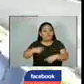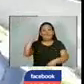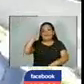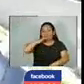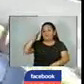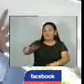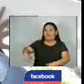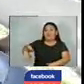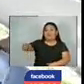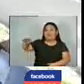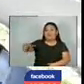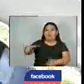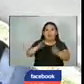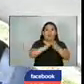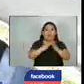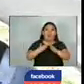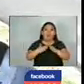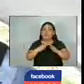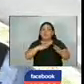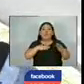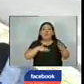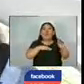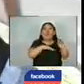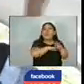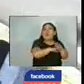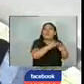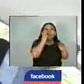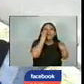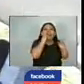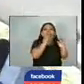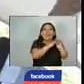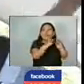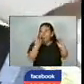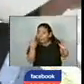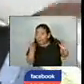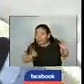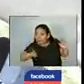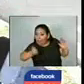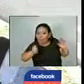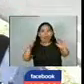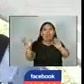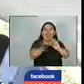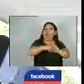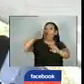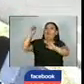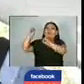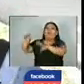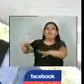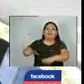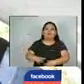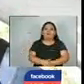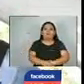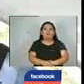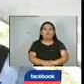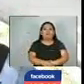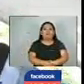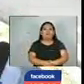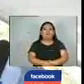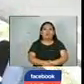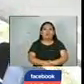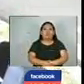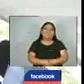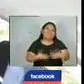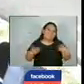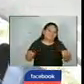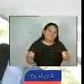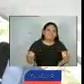Se acumula la basura, porque los vecinos en vez de tenerla guardadita y sacarla hasta que pase el camión, la vienen a dejar a la esquina. ¿Y esto dónde